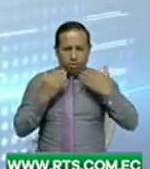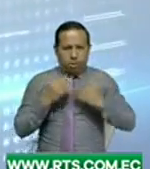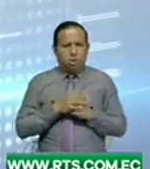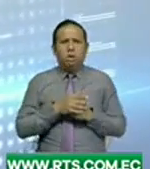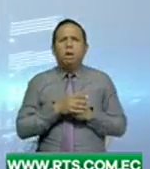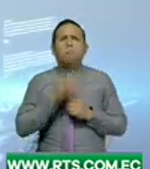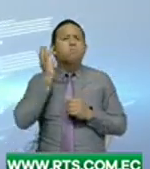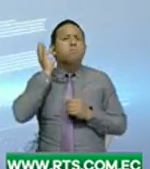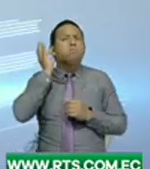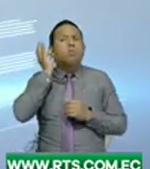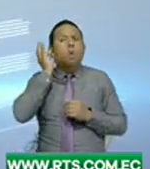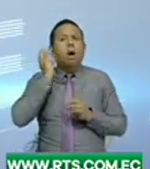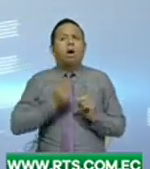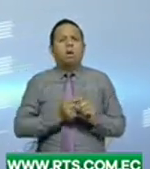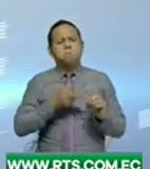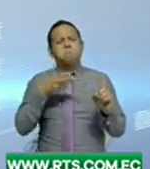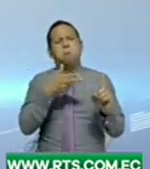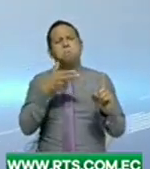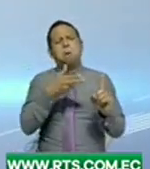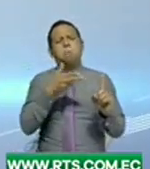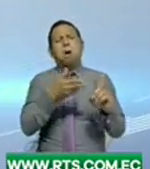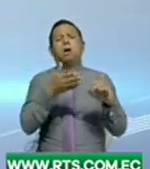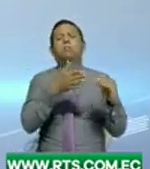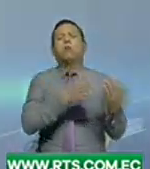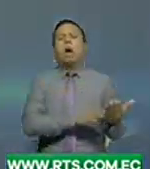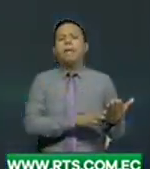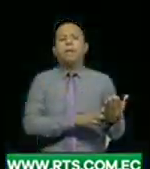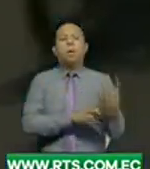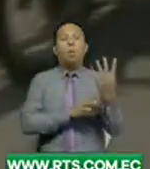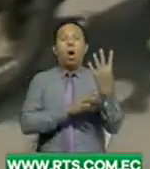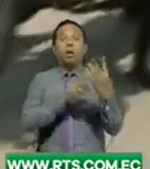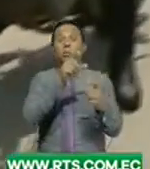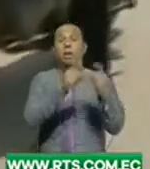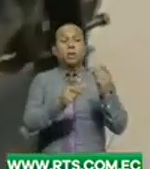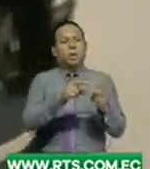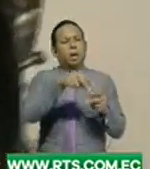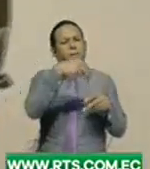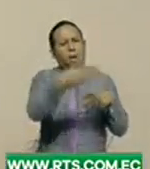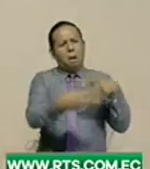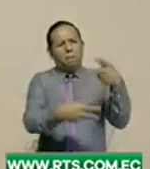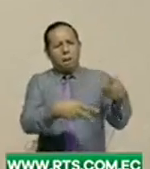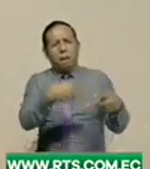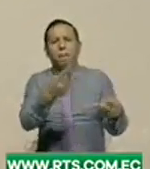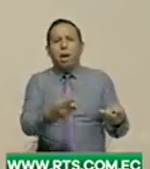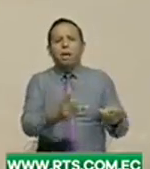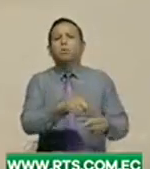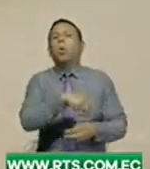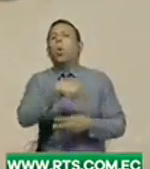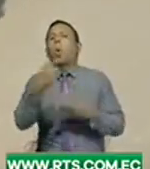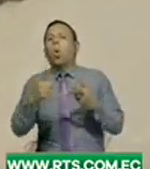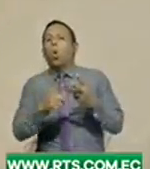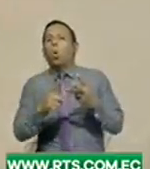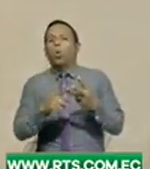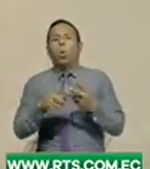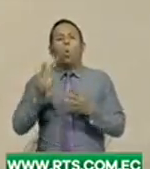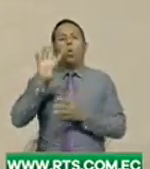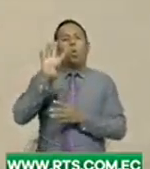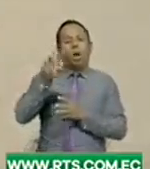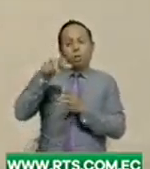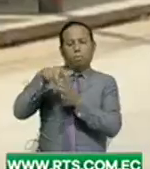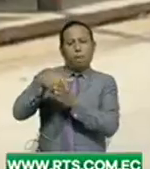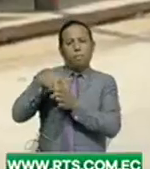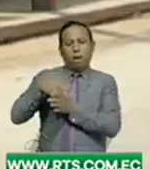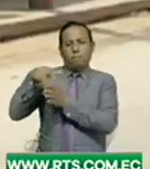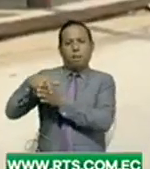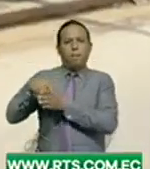e hirieron a 4 personas. En otro caso, 4 motorizados no lo pudieron matar afuera de su